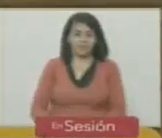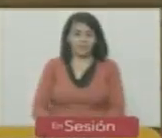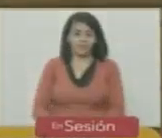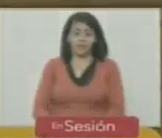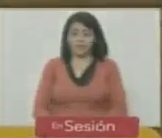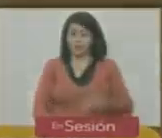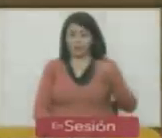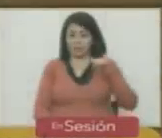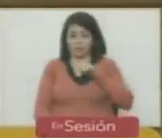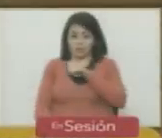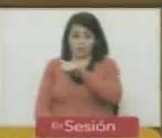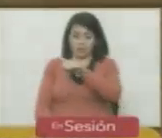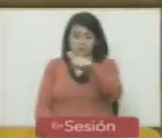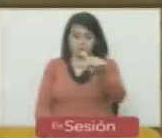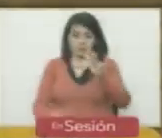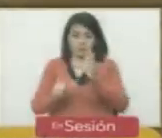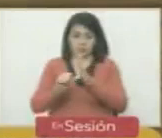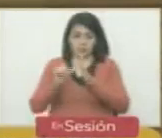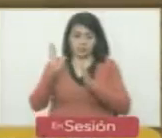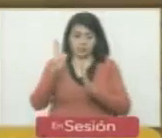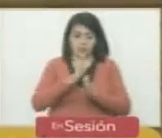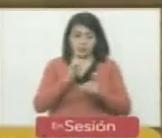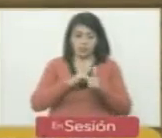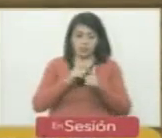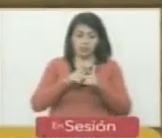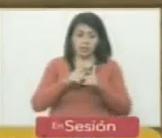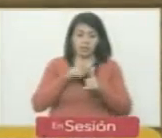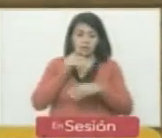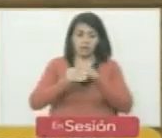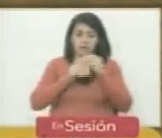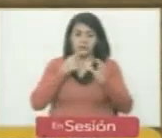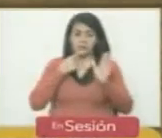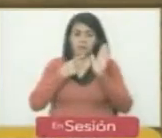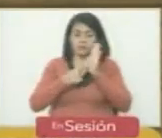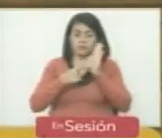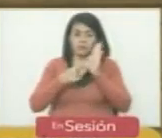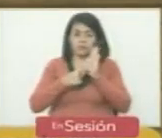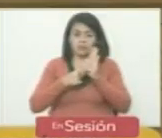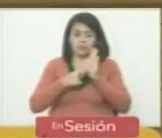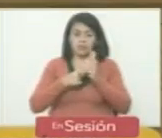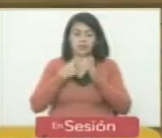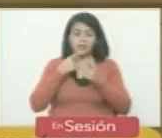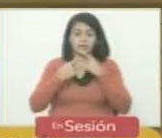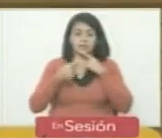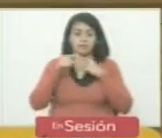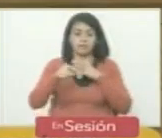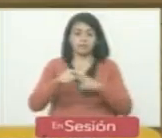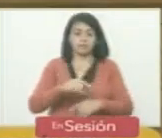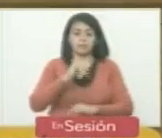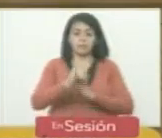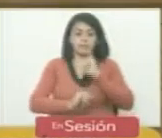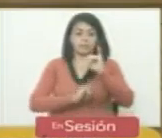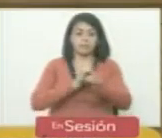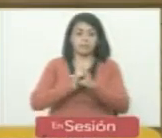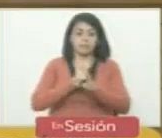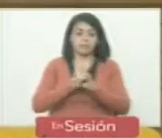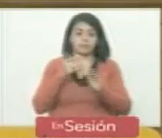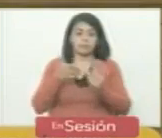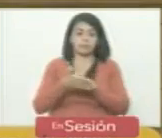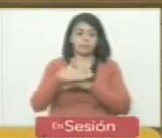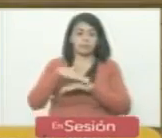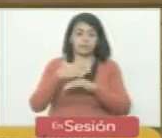el avión procede a cumplir con los protocolos internacionales de la